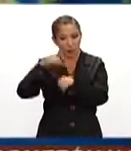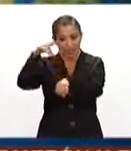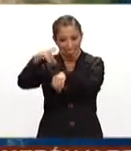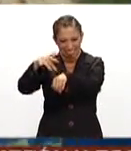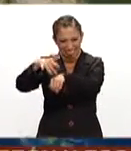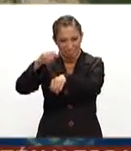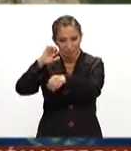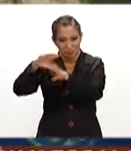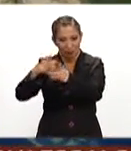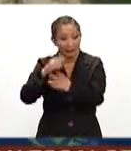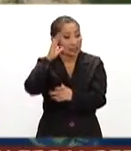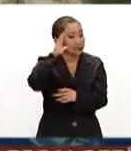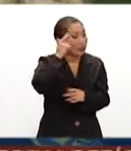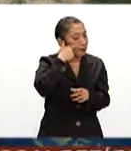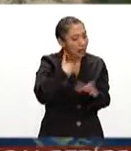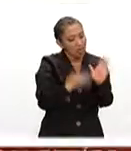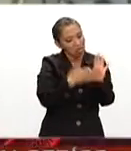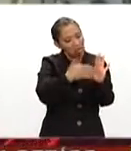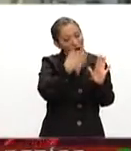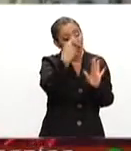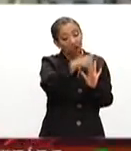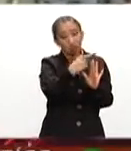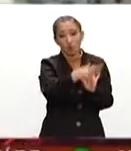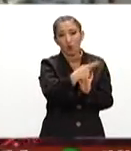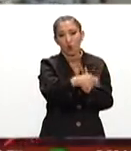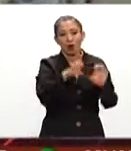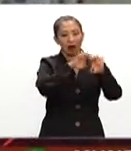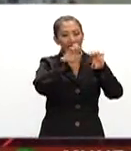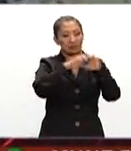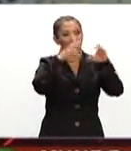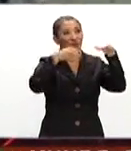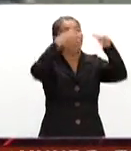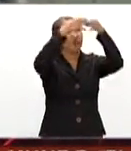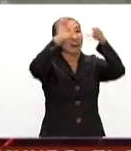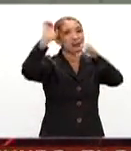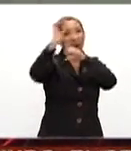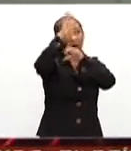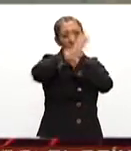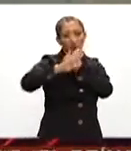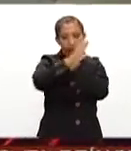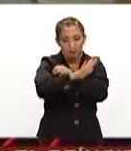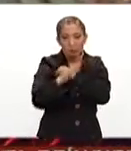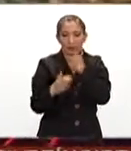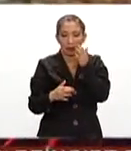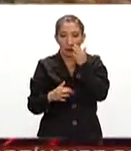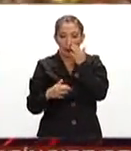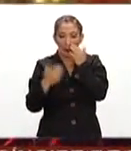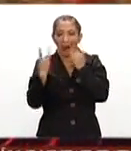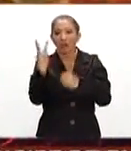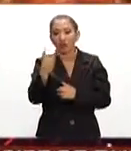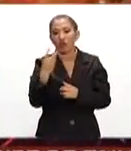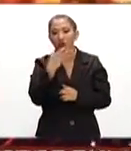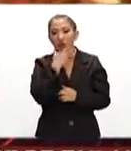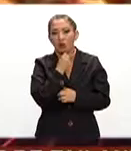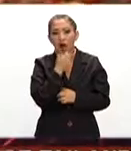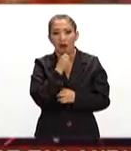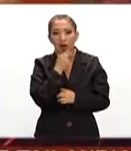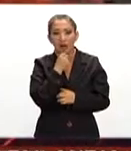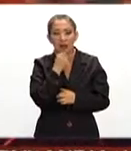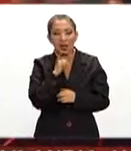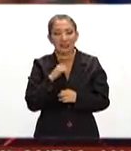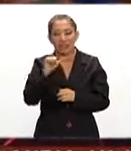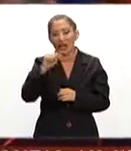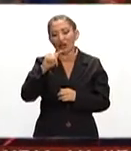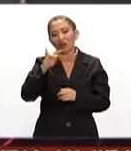Marte, China trabaja para la construcción de su propia estación espacial. Por lo pronto, dos taikonautas o